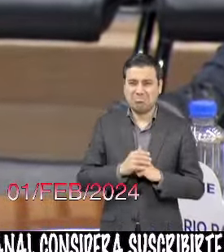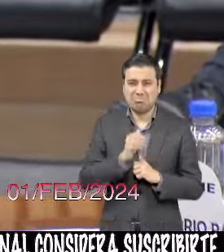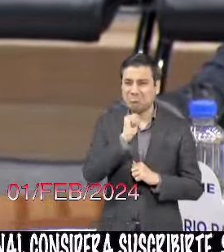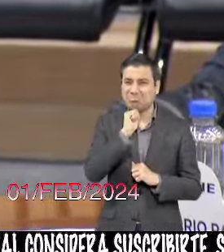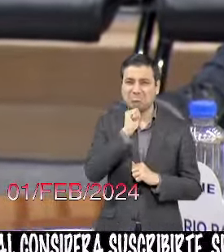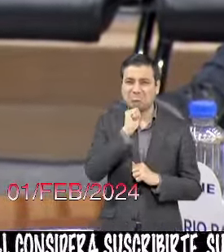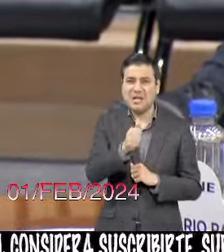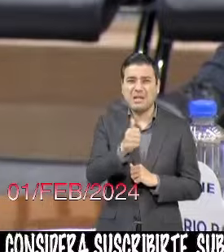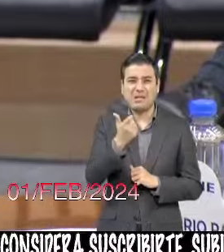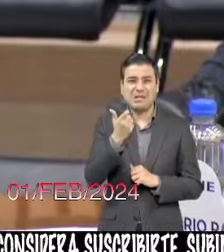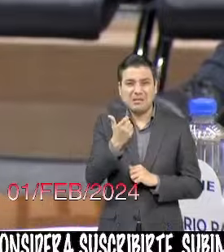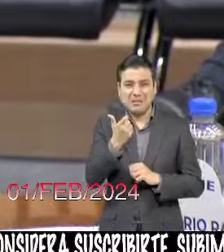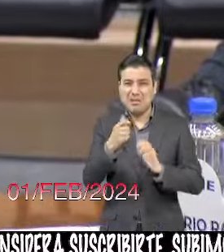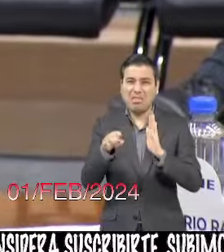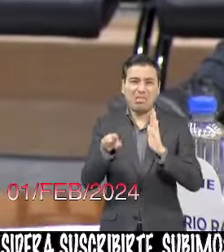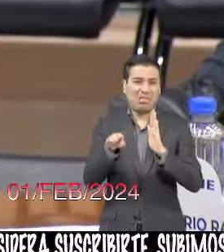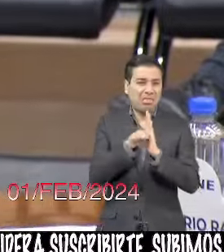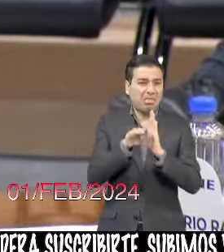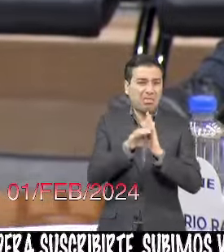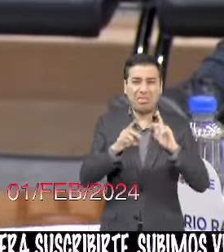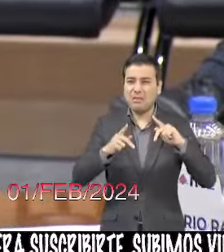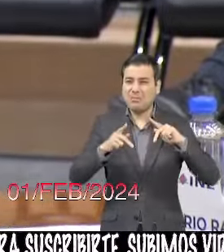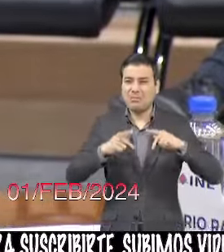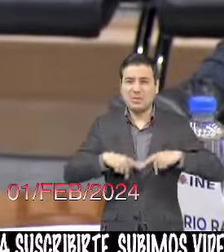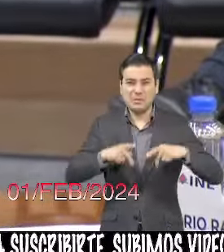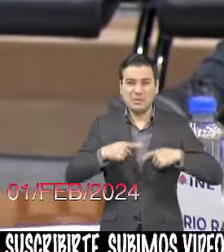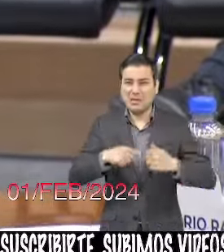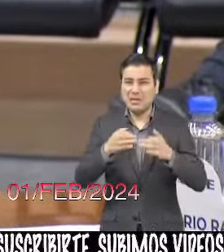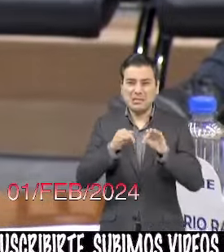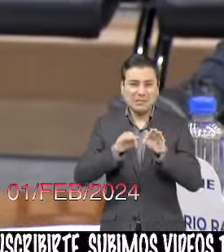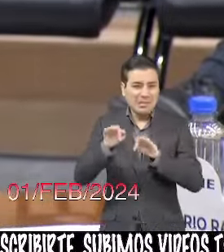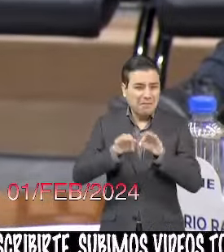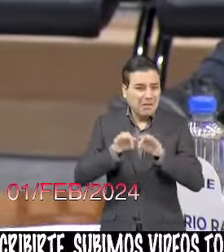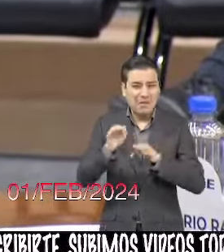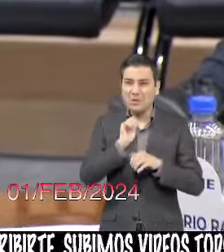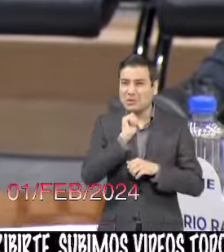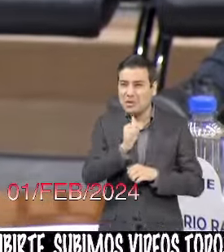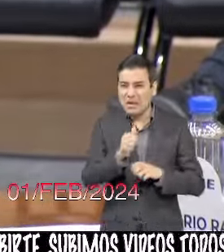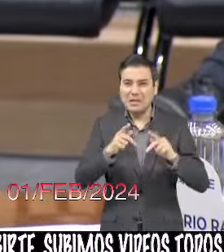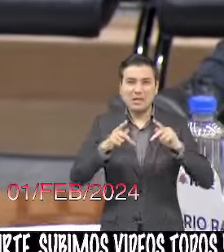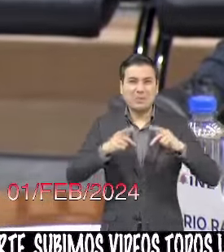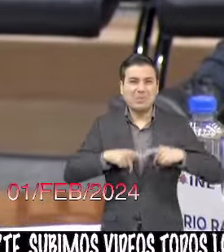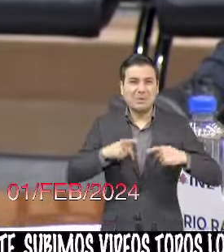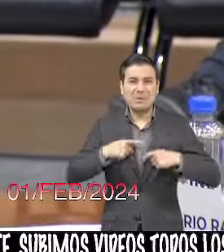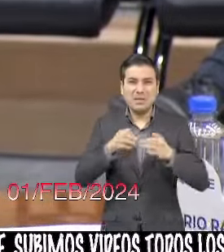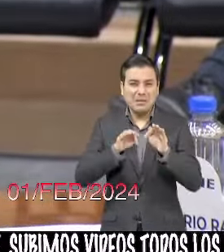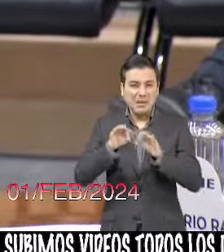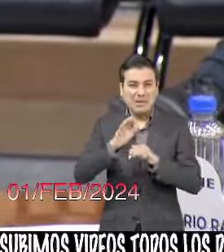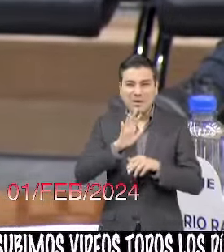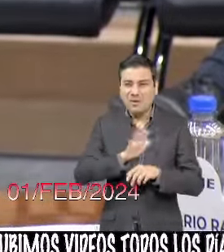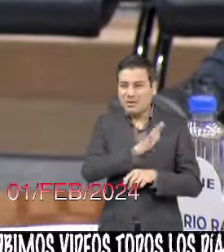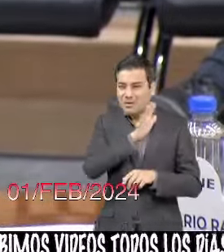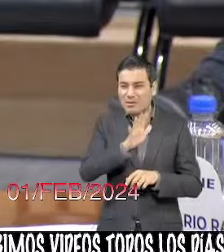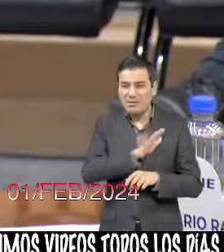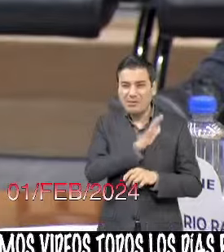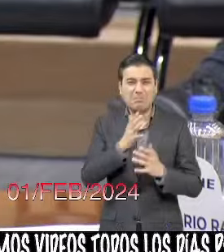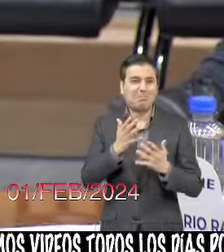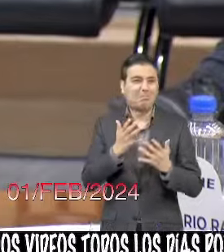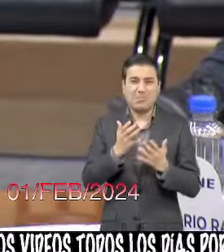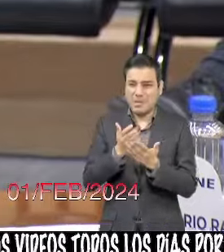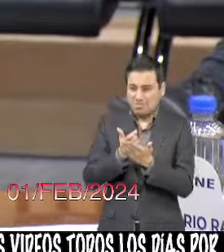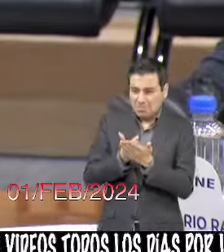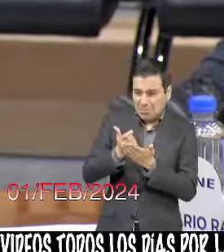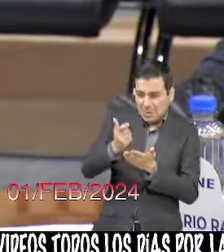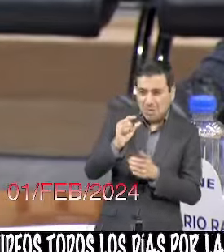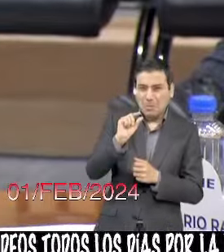ocasiona desempleo y empleos de mala calidad y pésimamente recompensados mediante sus